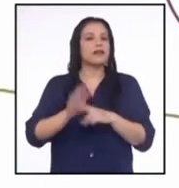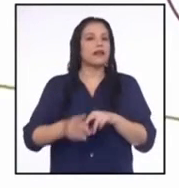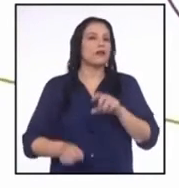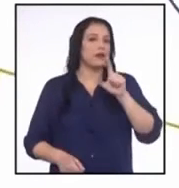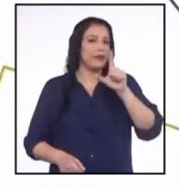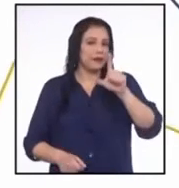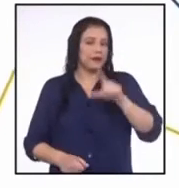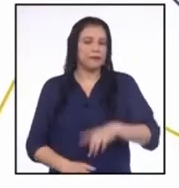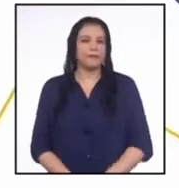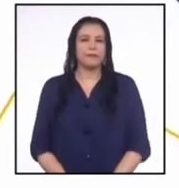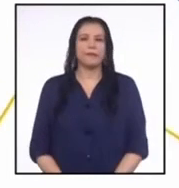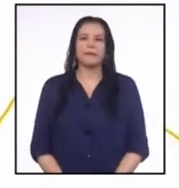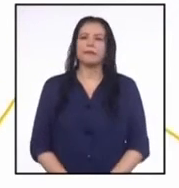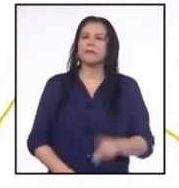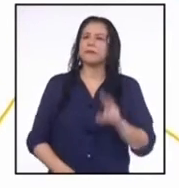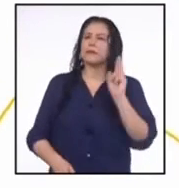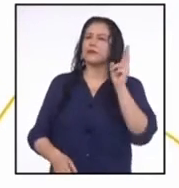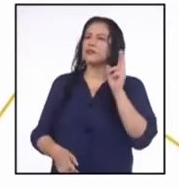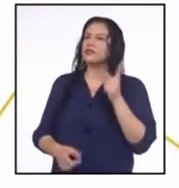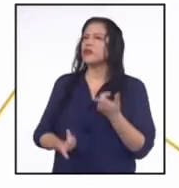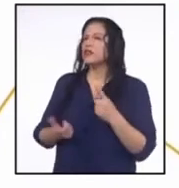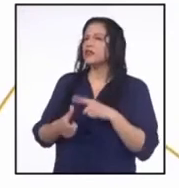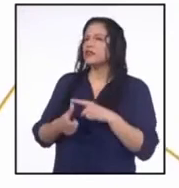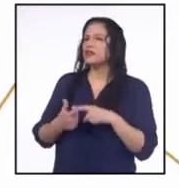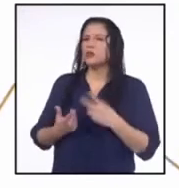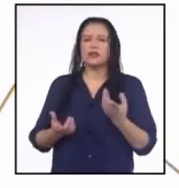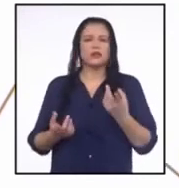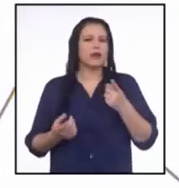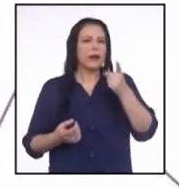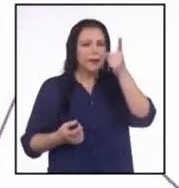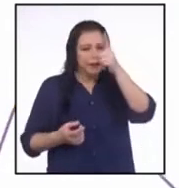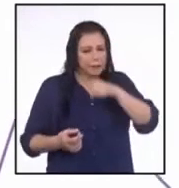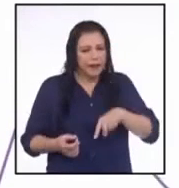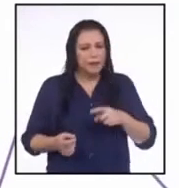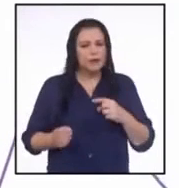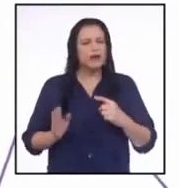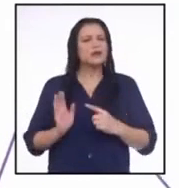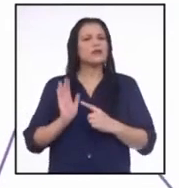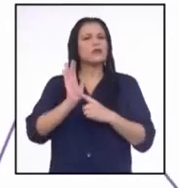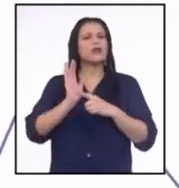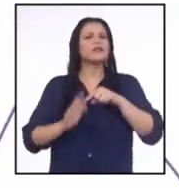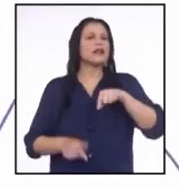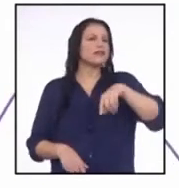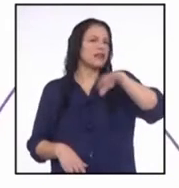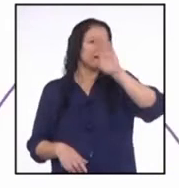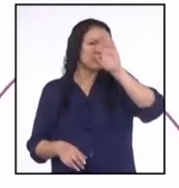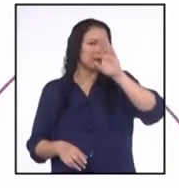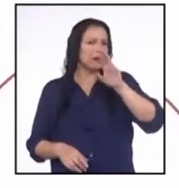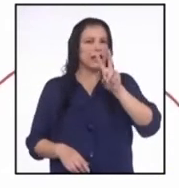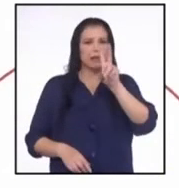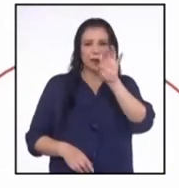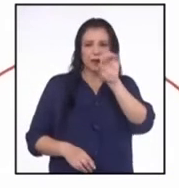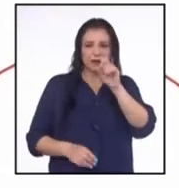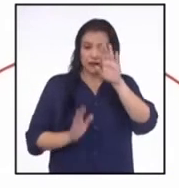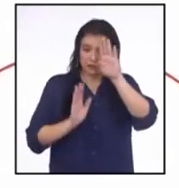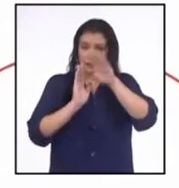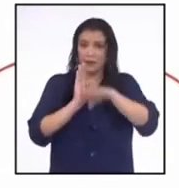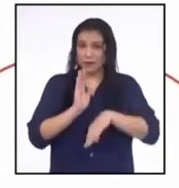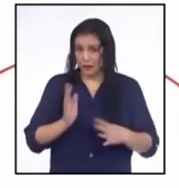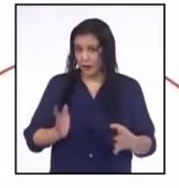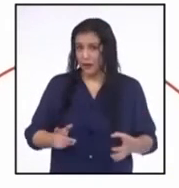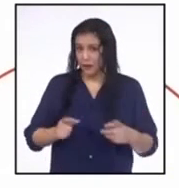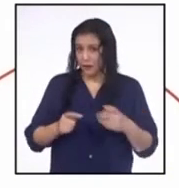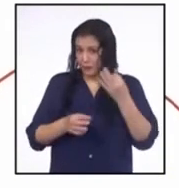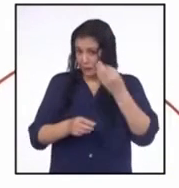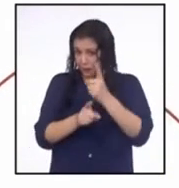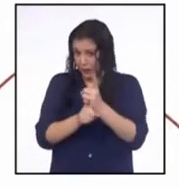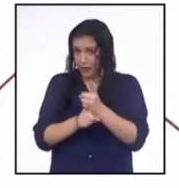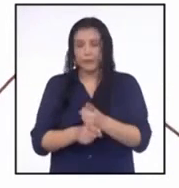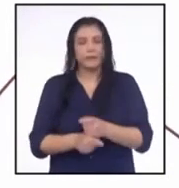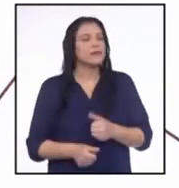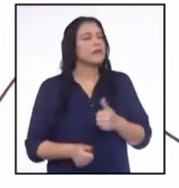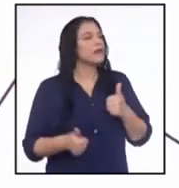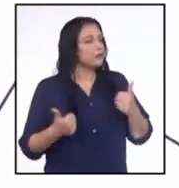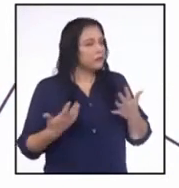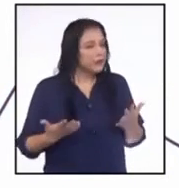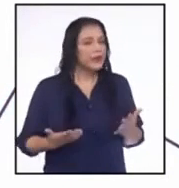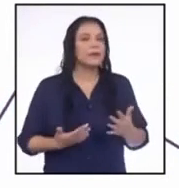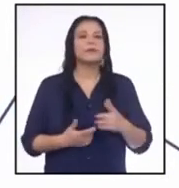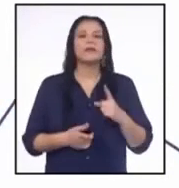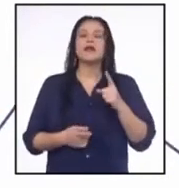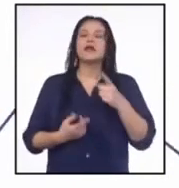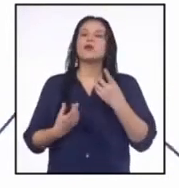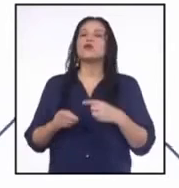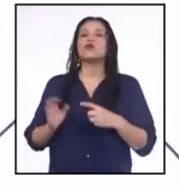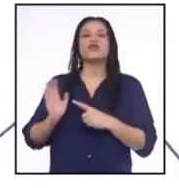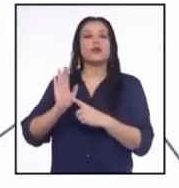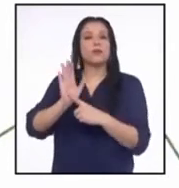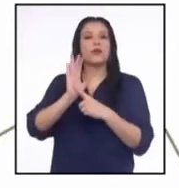L. Profesora Gisela, entonces cuando la parábola se muestra hacia arriba, el vértice estará abajo, ¿verdad? Efectivamente. Y cuando